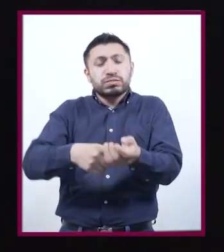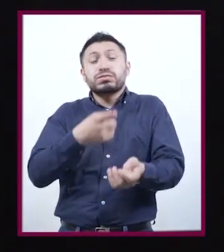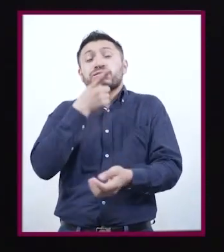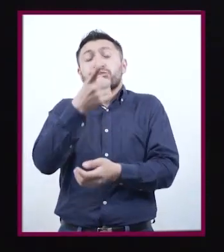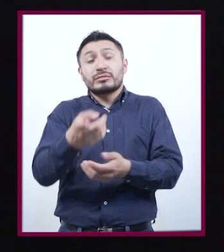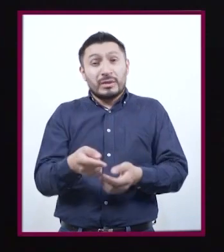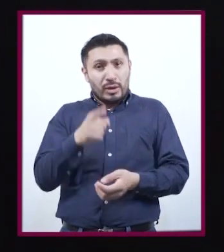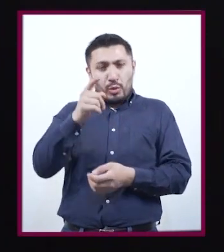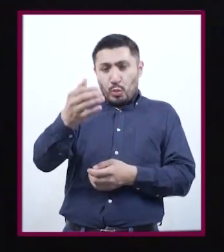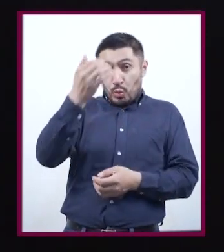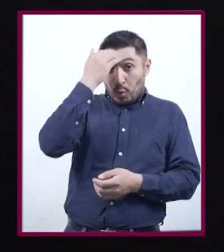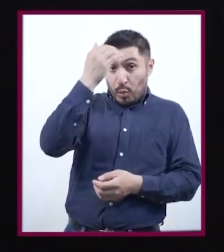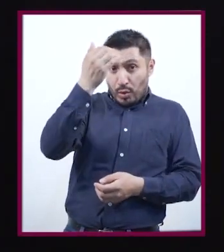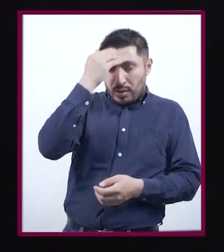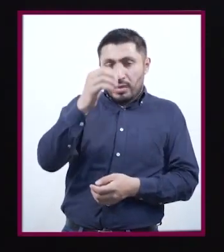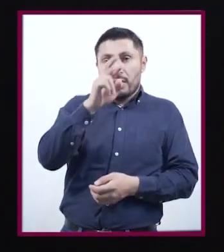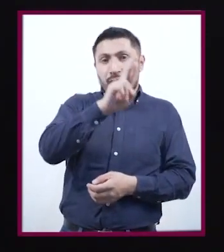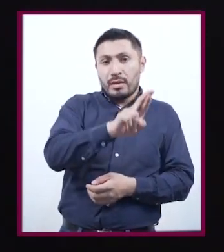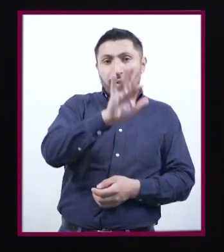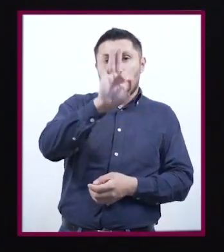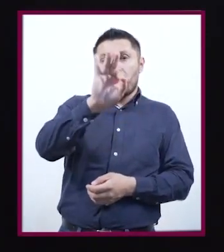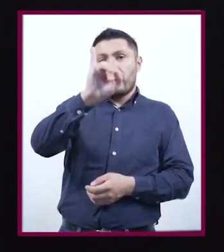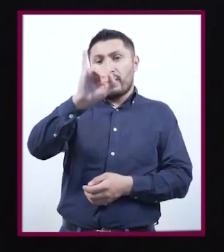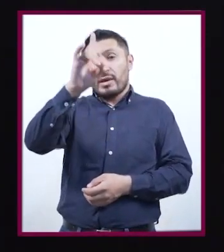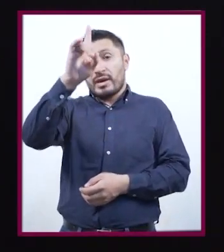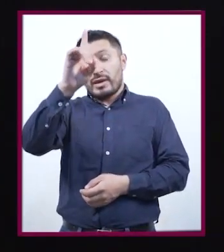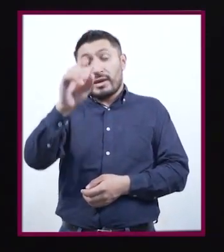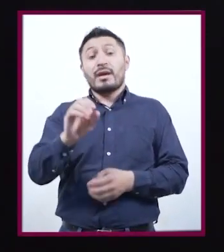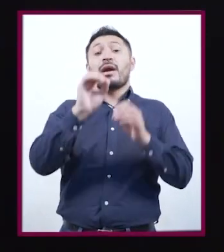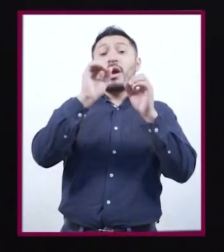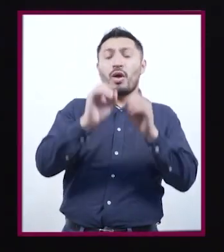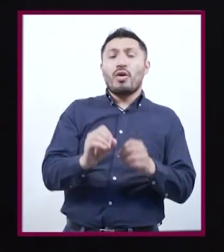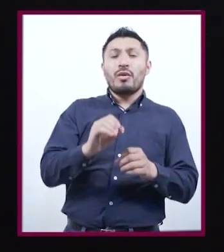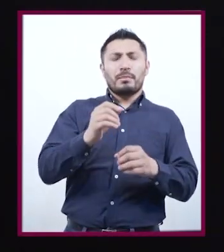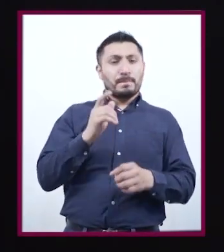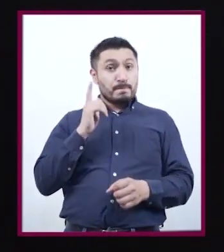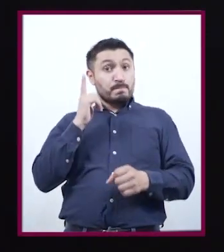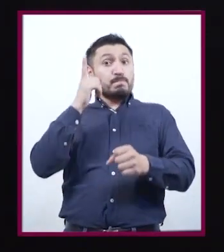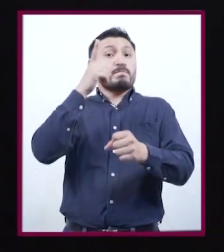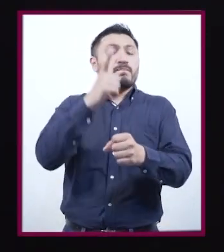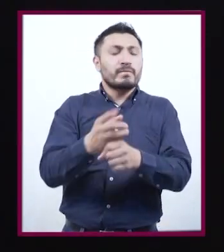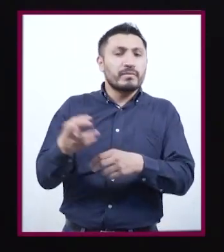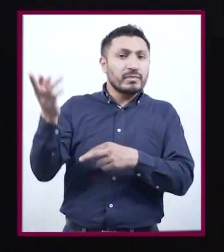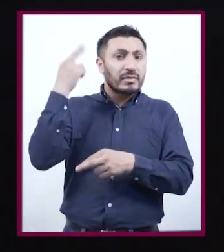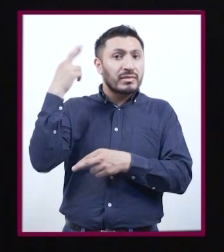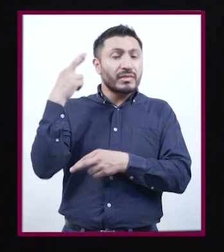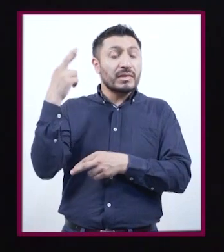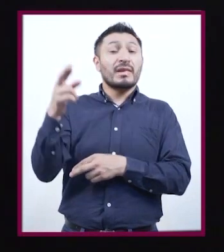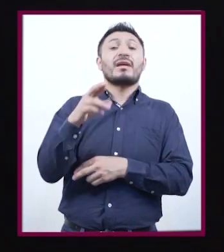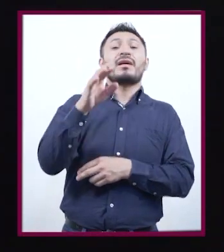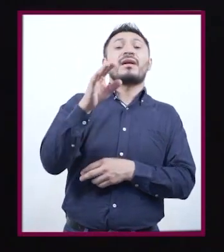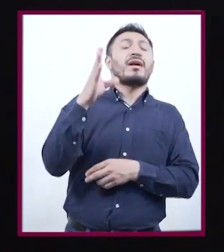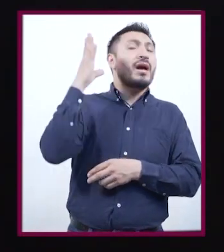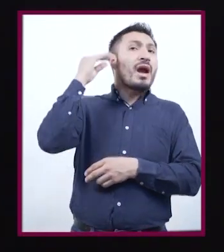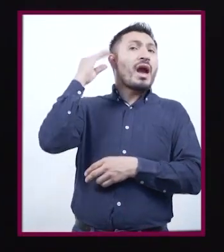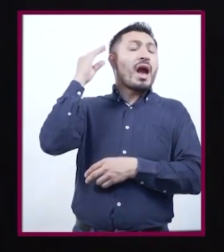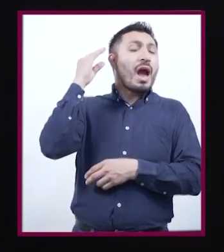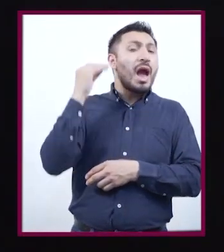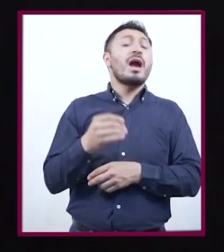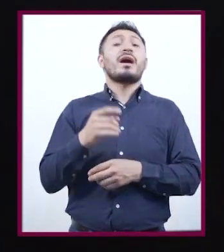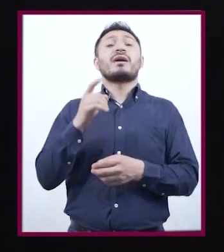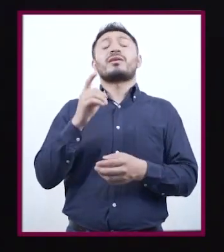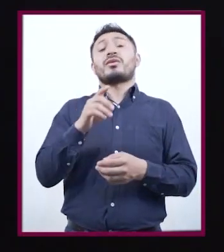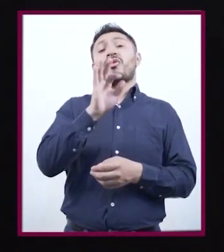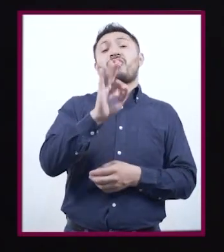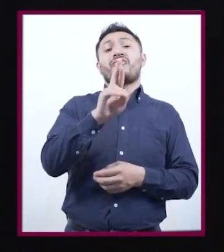ahí. ¿Habías oído hablar del RFID o identificación por radiofrecuencia? Te voy